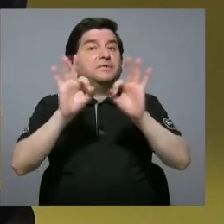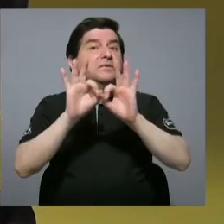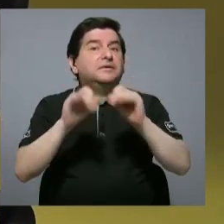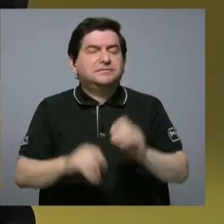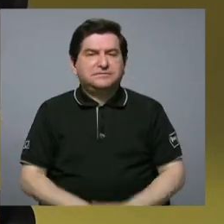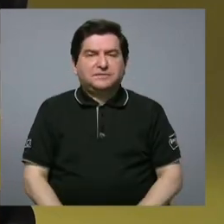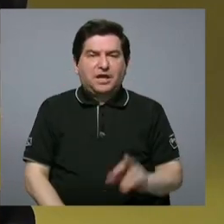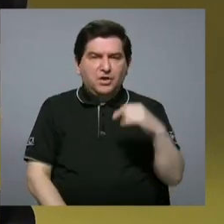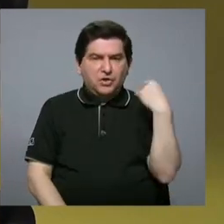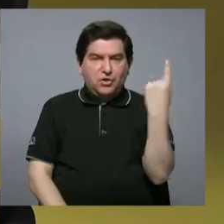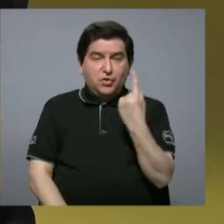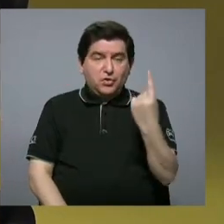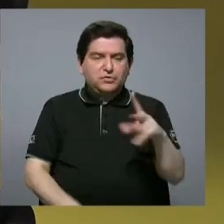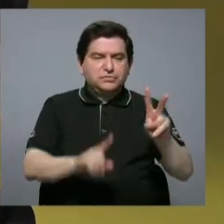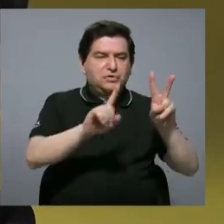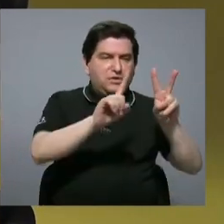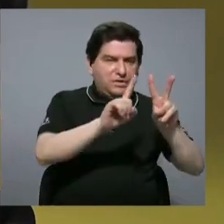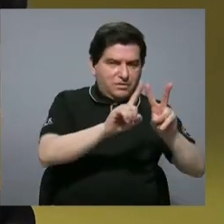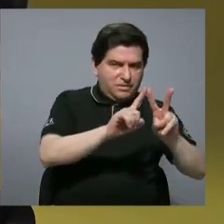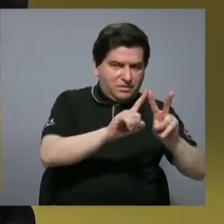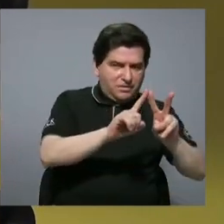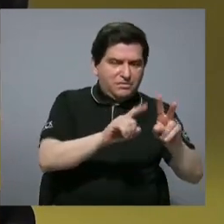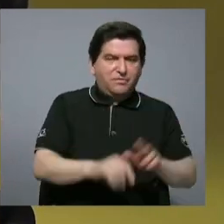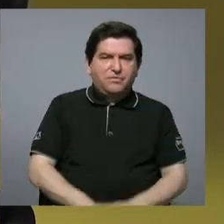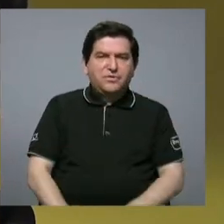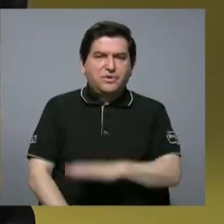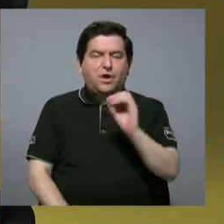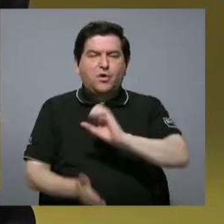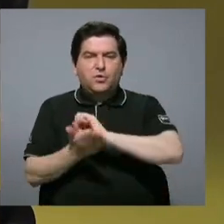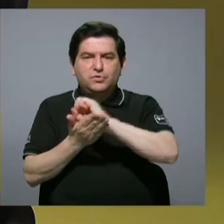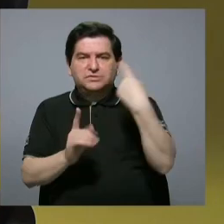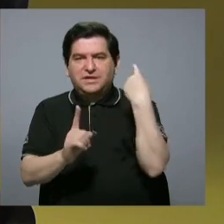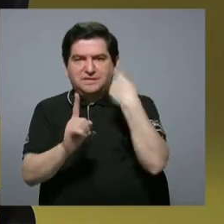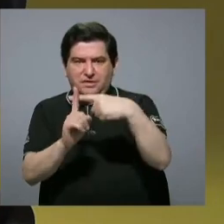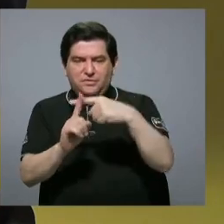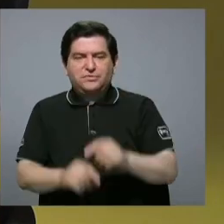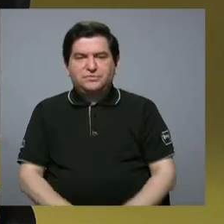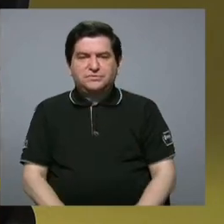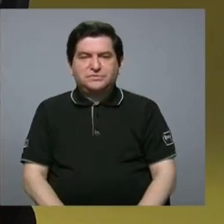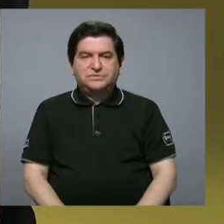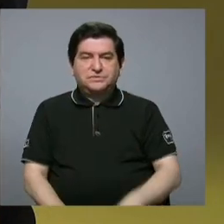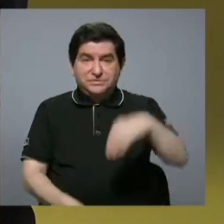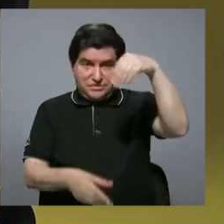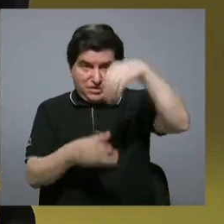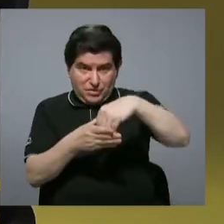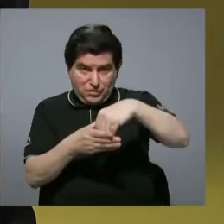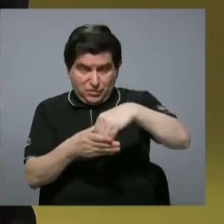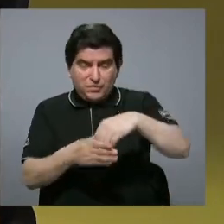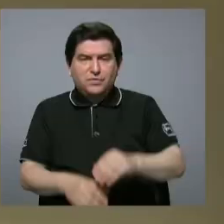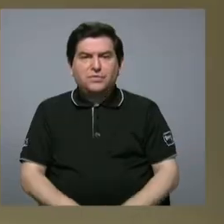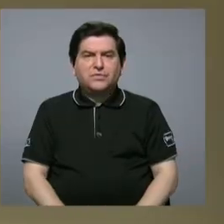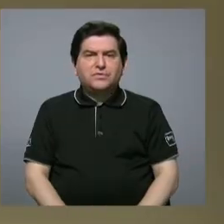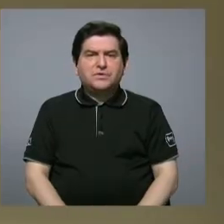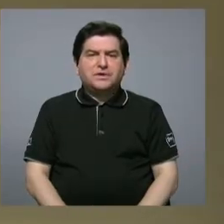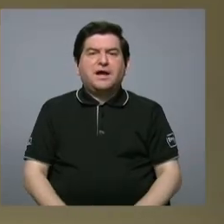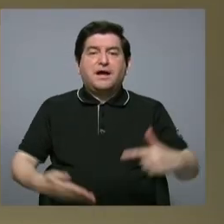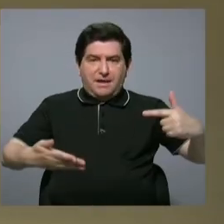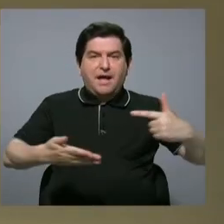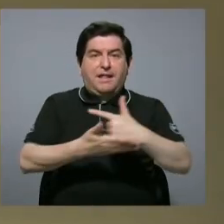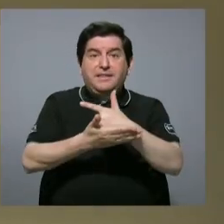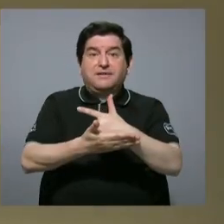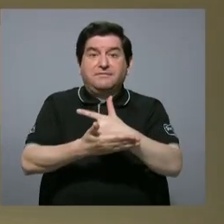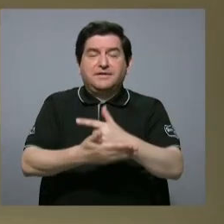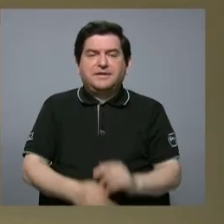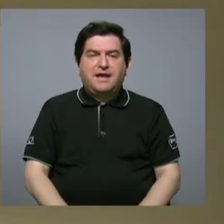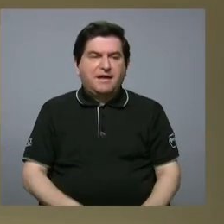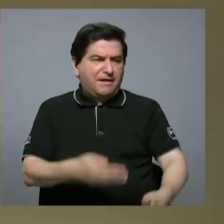no solo Nicoya y Santa Cruz, sino que incluye en el paquete a Liberia, que no